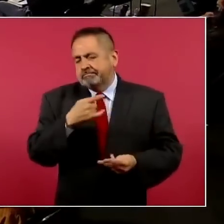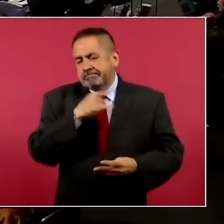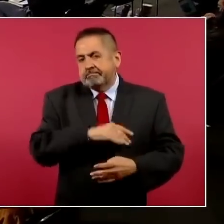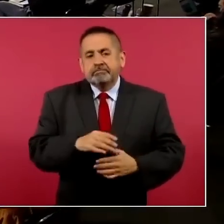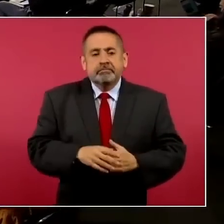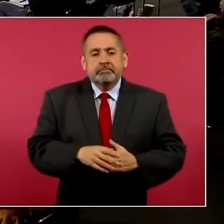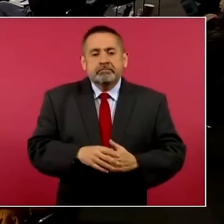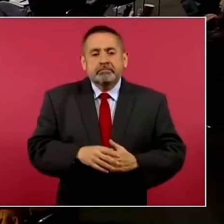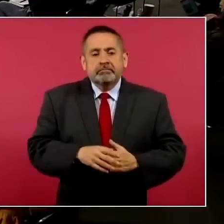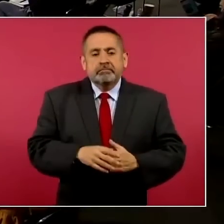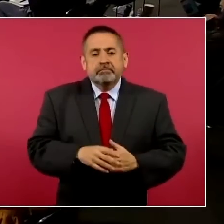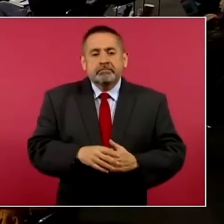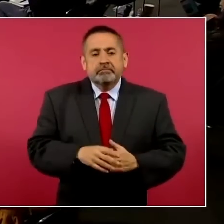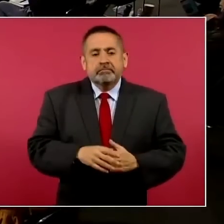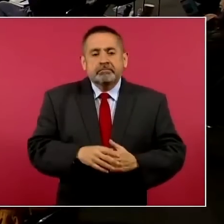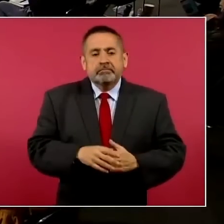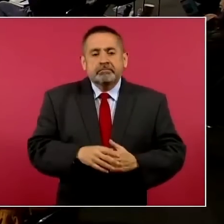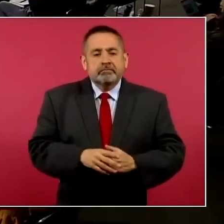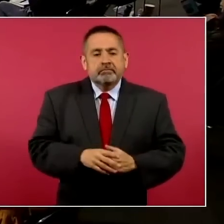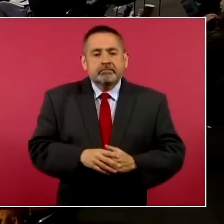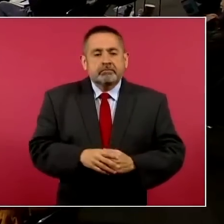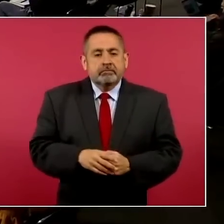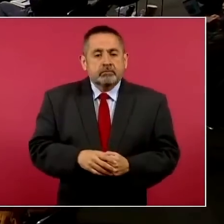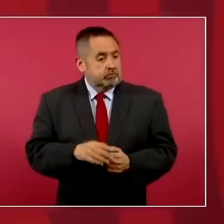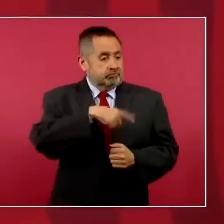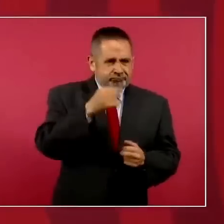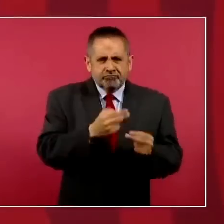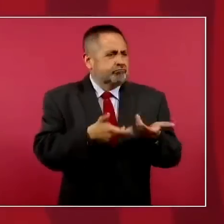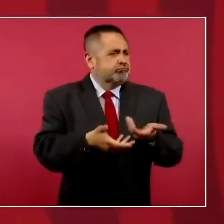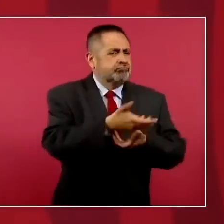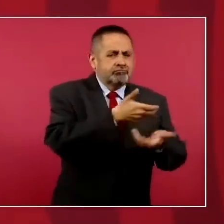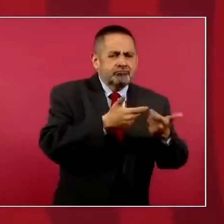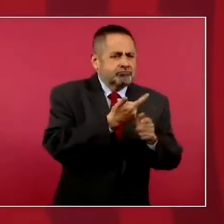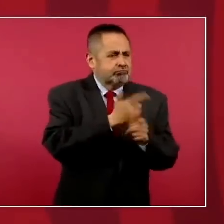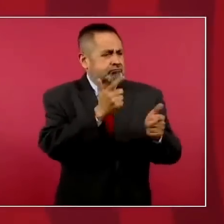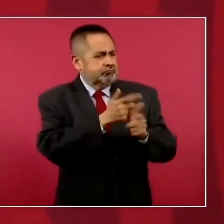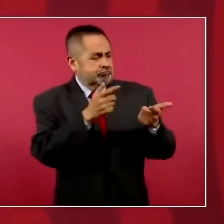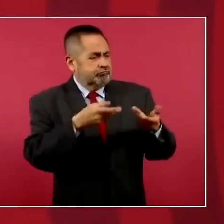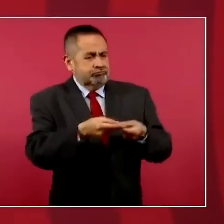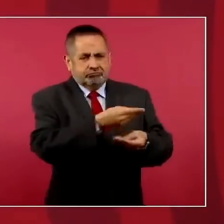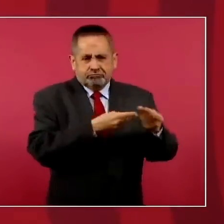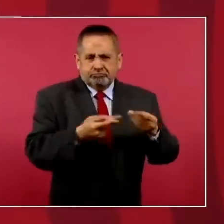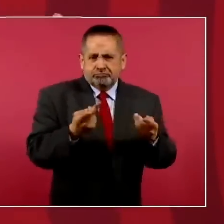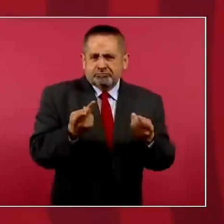Si en el libre mercado un comerciante, como sucedió